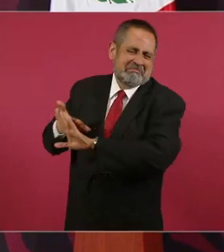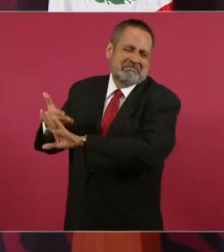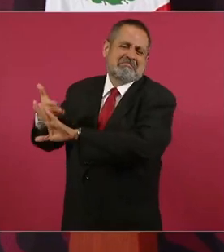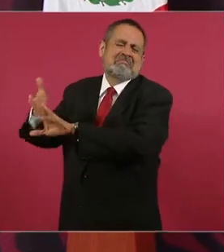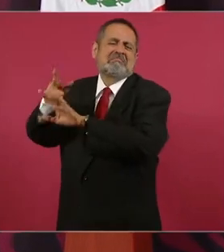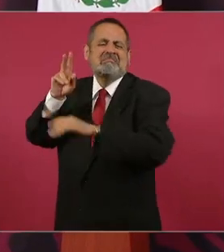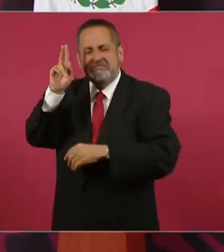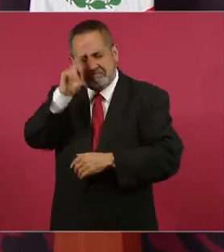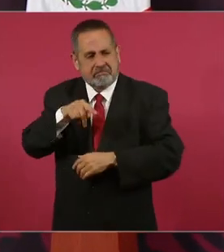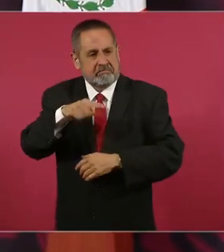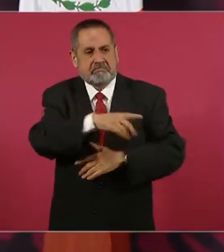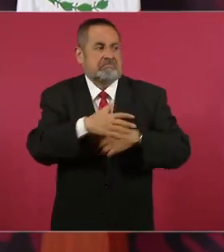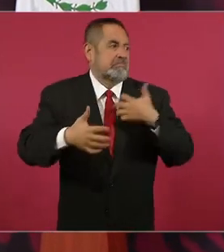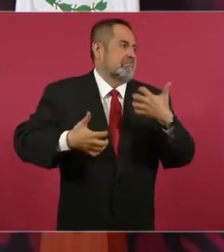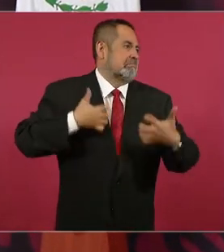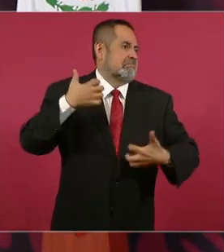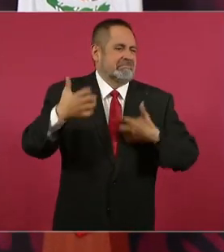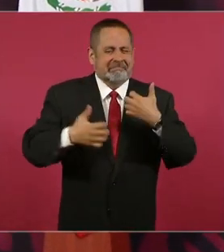a desesperar.